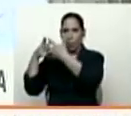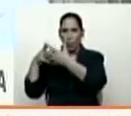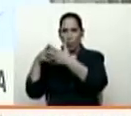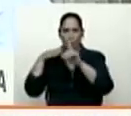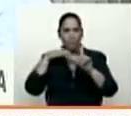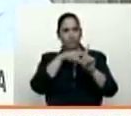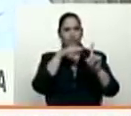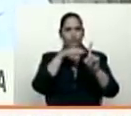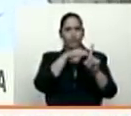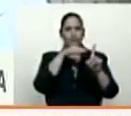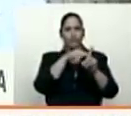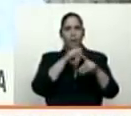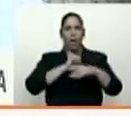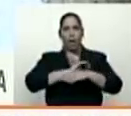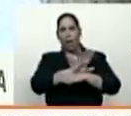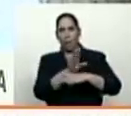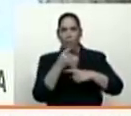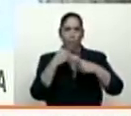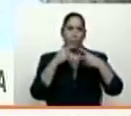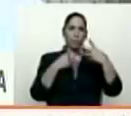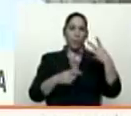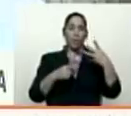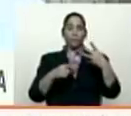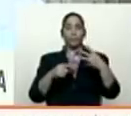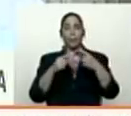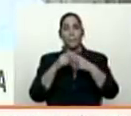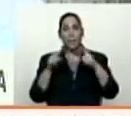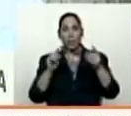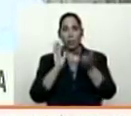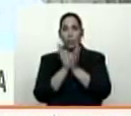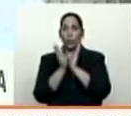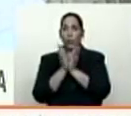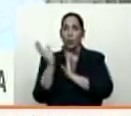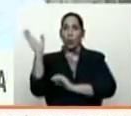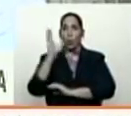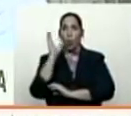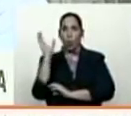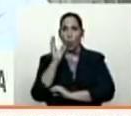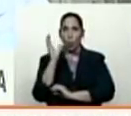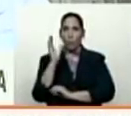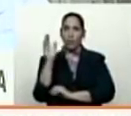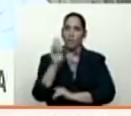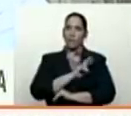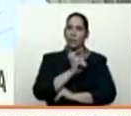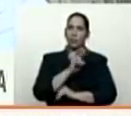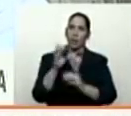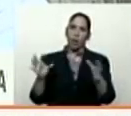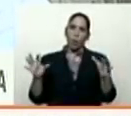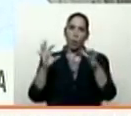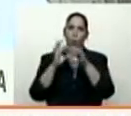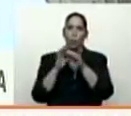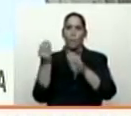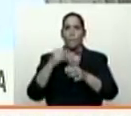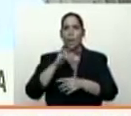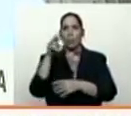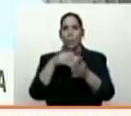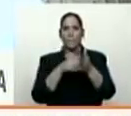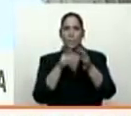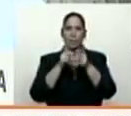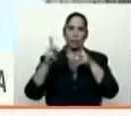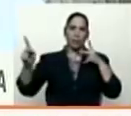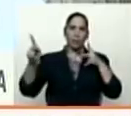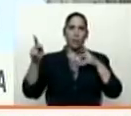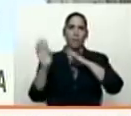Geográficamente, Colombia y Venezuela están unidos por más de 2.000 kilómetros de frontera. Somos